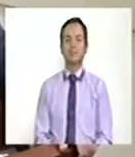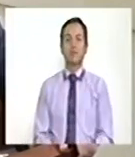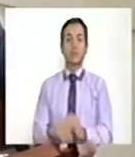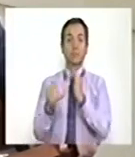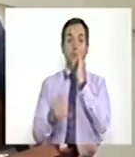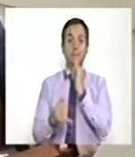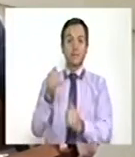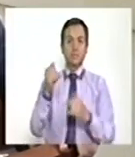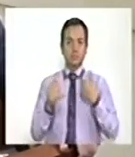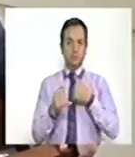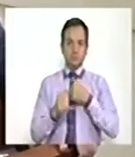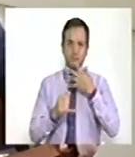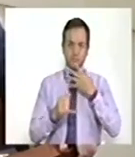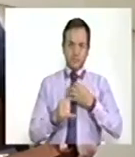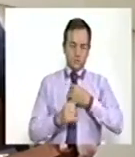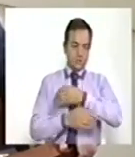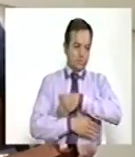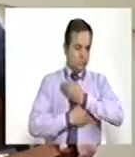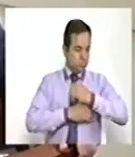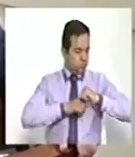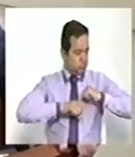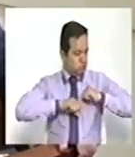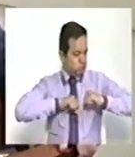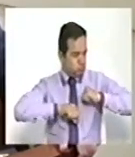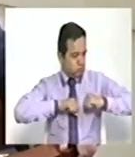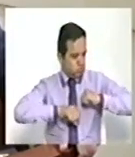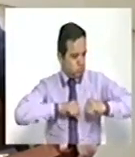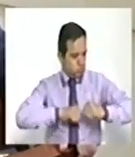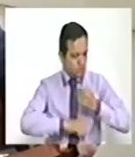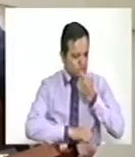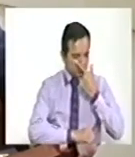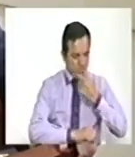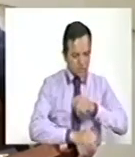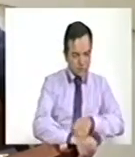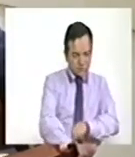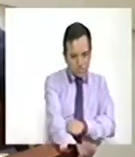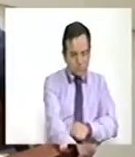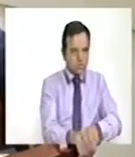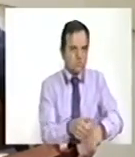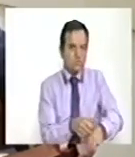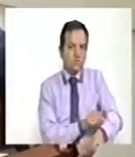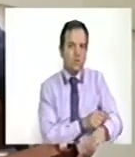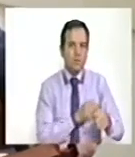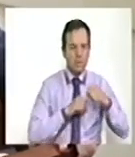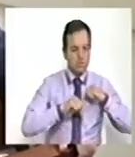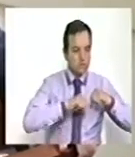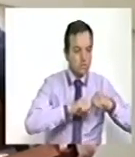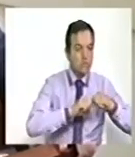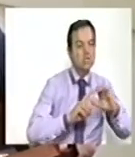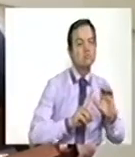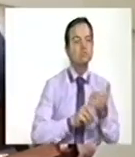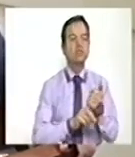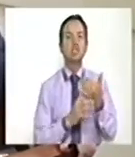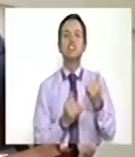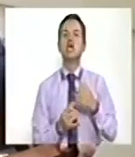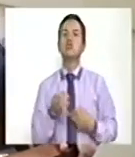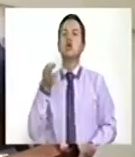que trabajamos arduamente para que por fin en este país se hiciera justicia. Gracias, señor presidente.